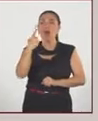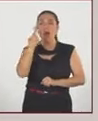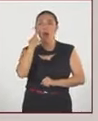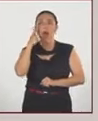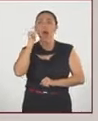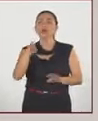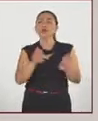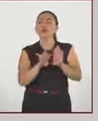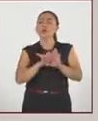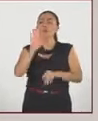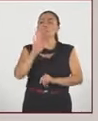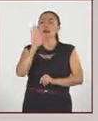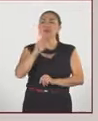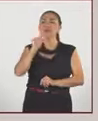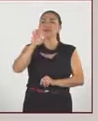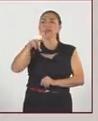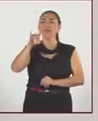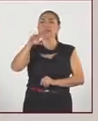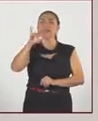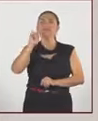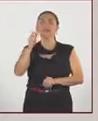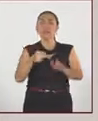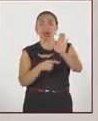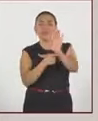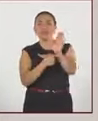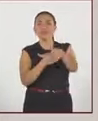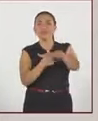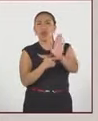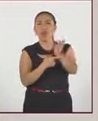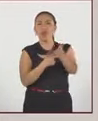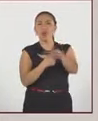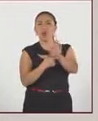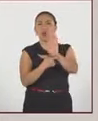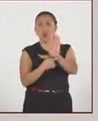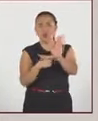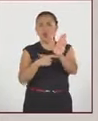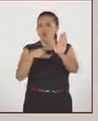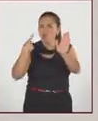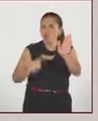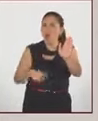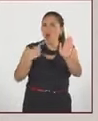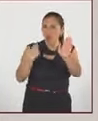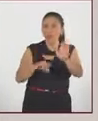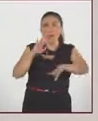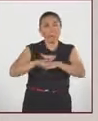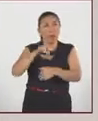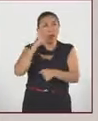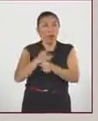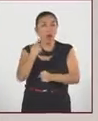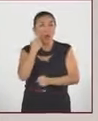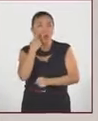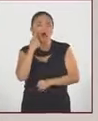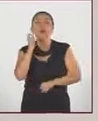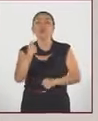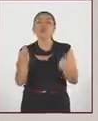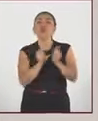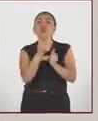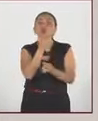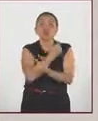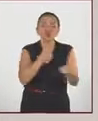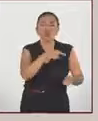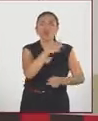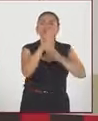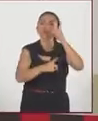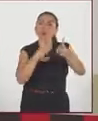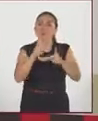una tendinitis del tendón de Aquiles, dolor en la zona del tendón de Aquiles, se presenta más frecuentemente en niños deportistas entre